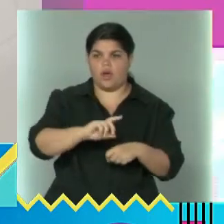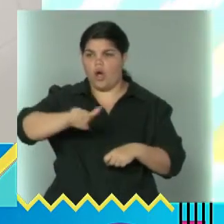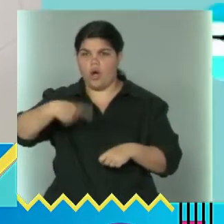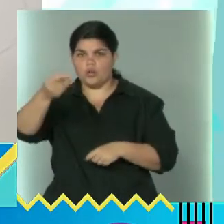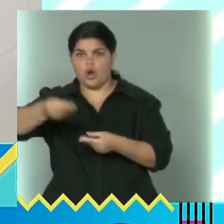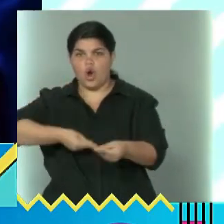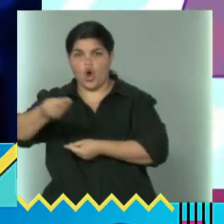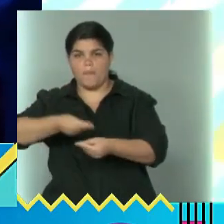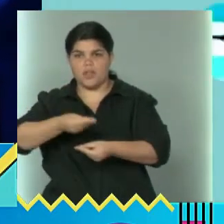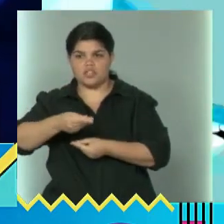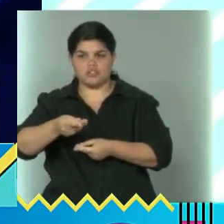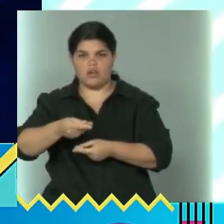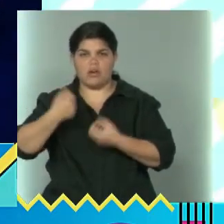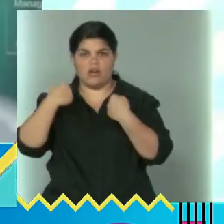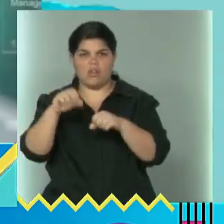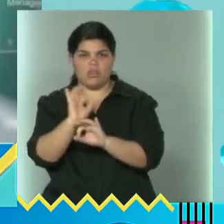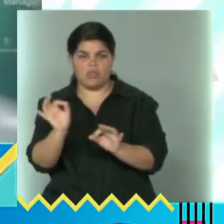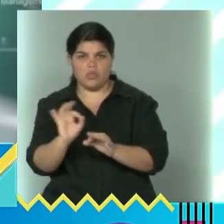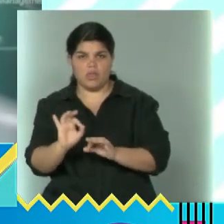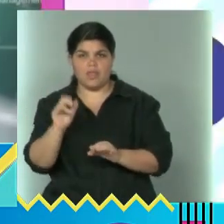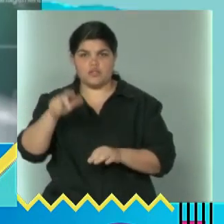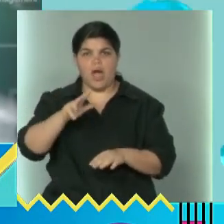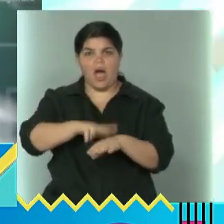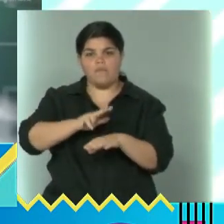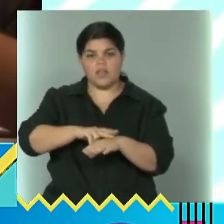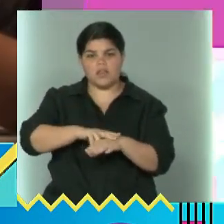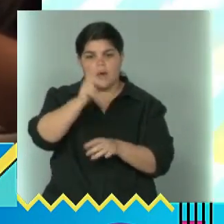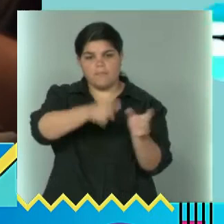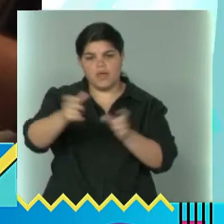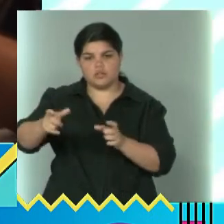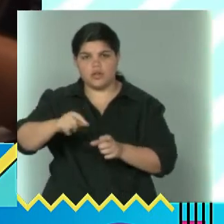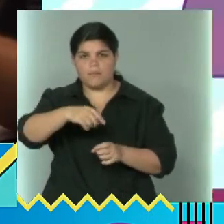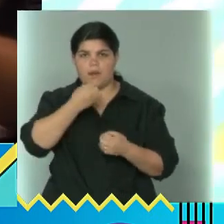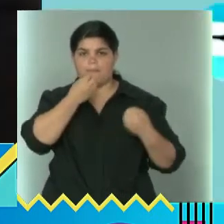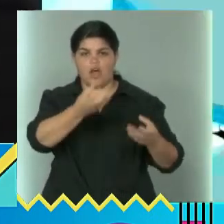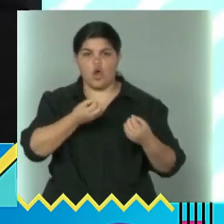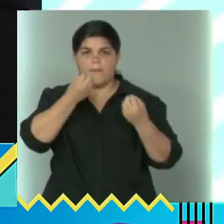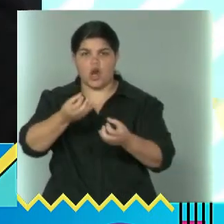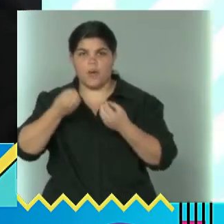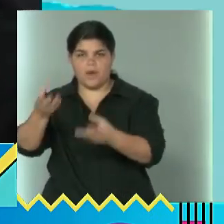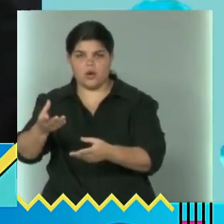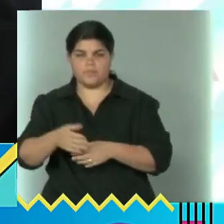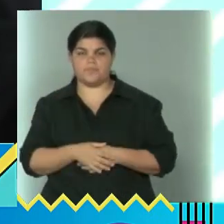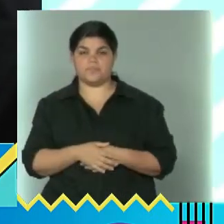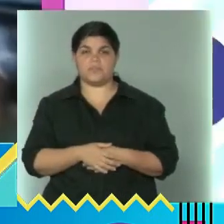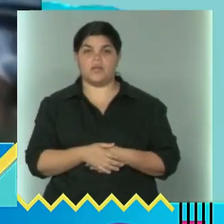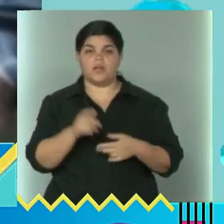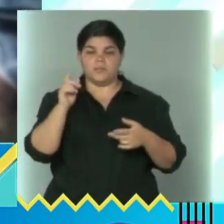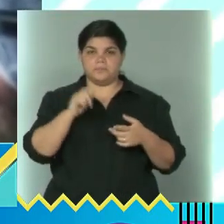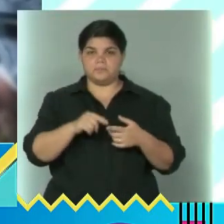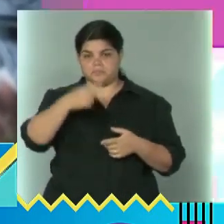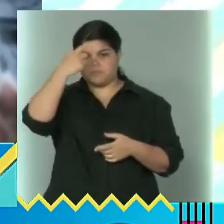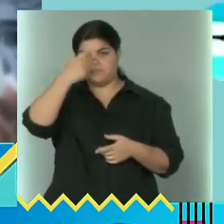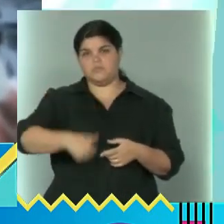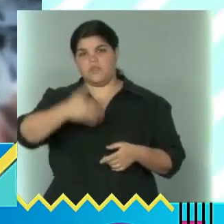se dedica a entrenar distintas habilidades de las personas para mejorarlas y que cada vez sea más fácil. El coaching ontológico va a raíces más